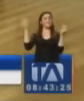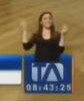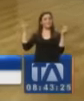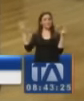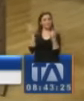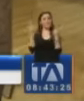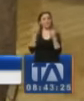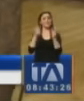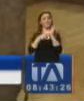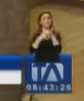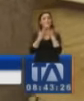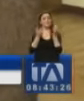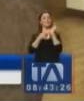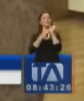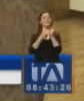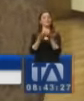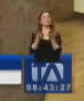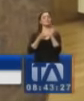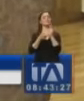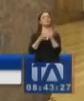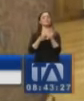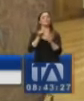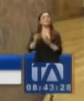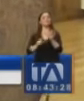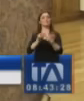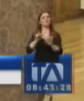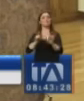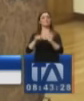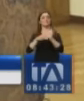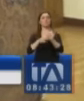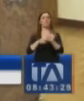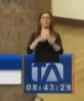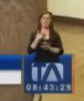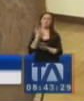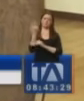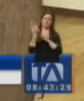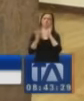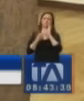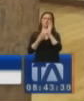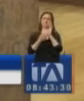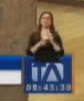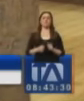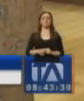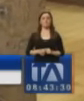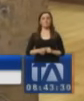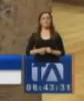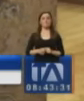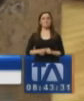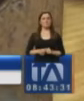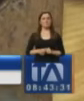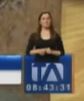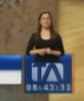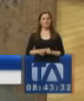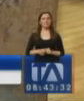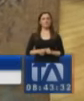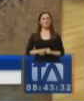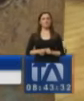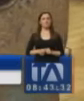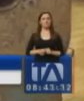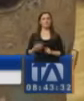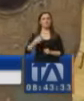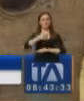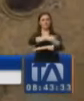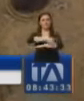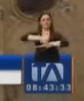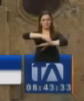Demos referencias, padre, por favor, para que las personas que están en casa vengan y los visiten. Tenemos, estamos ubicados